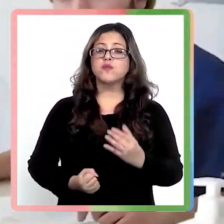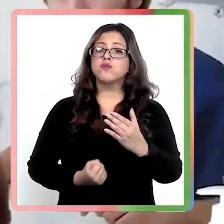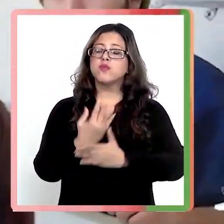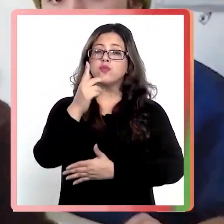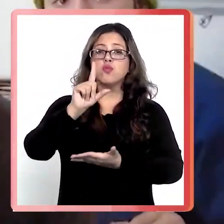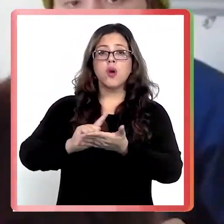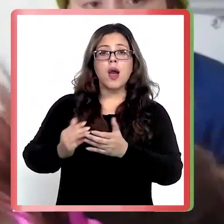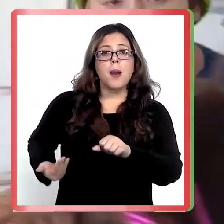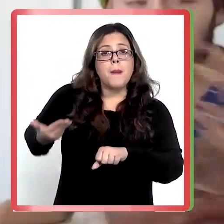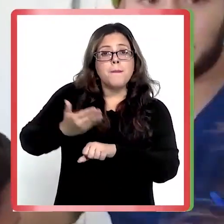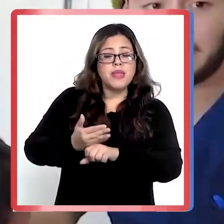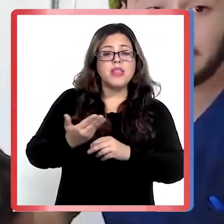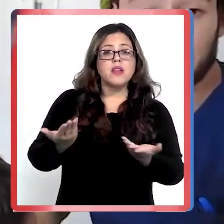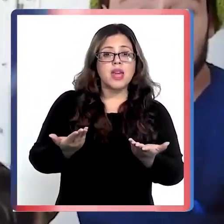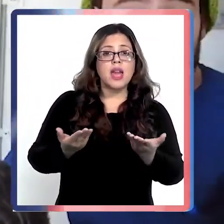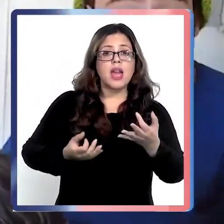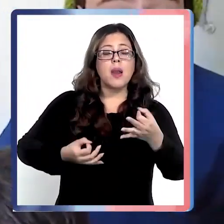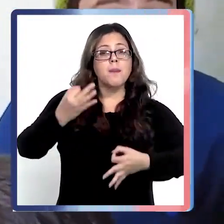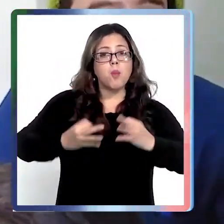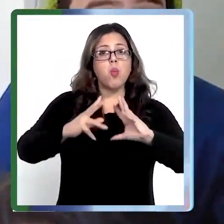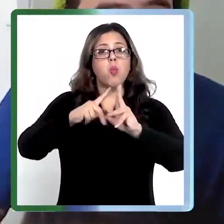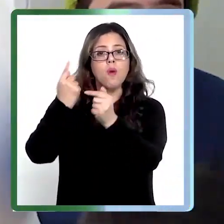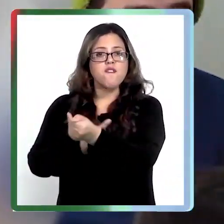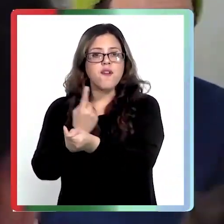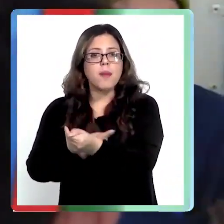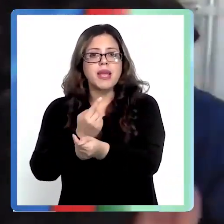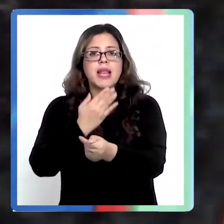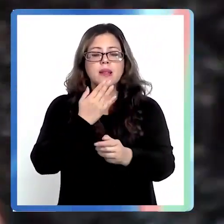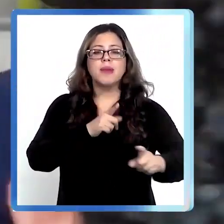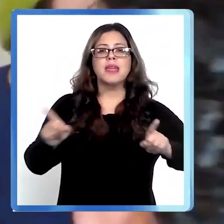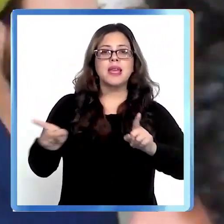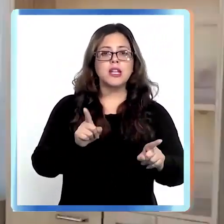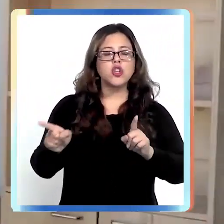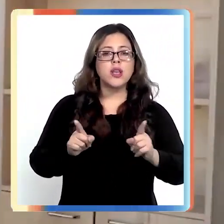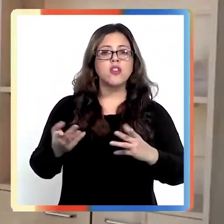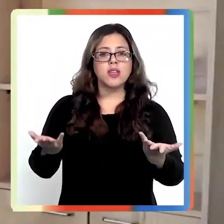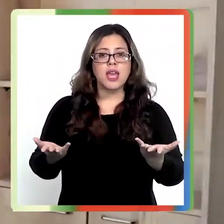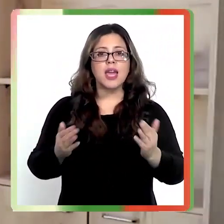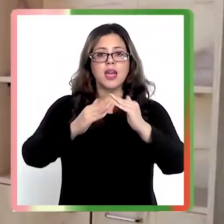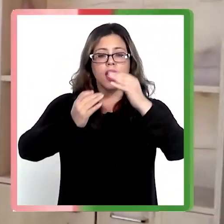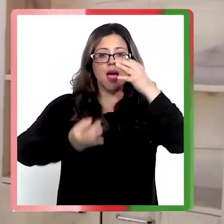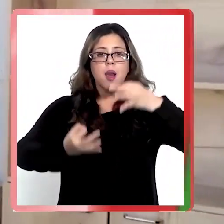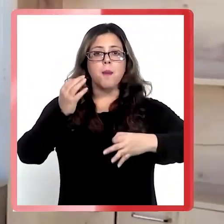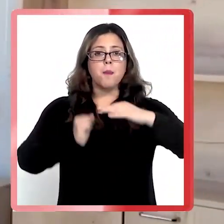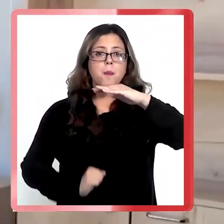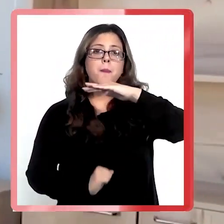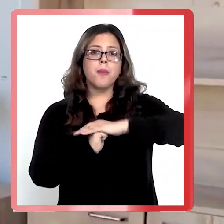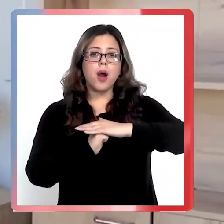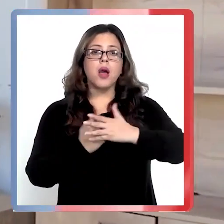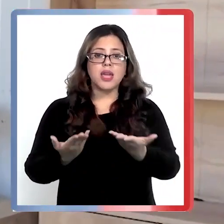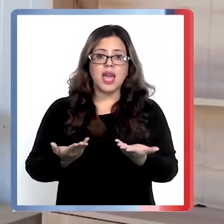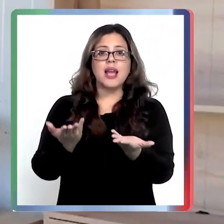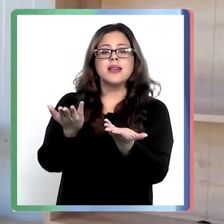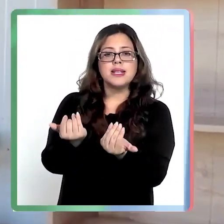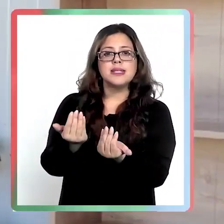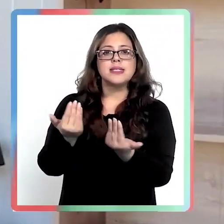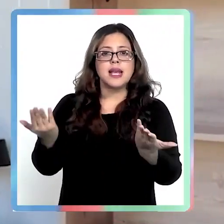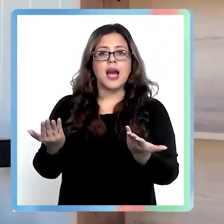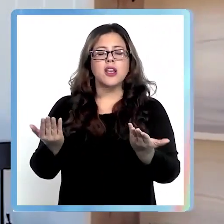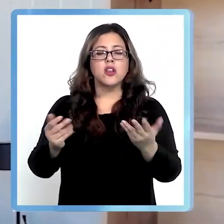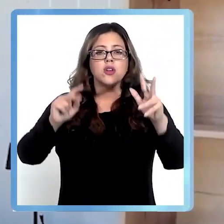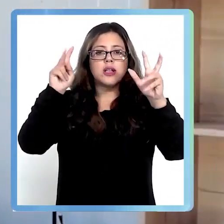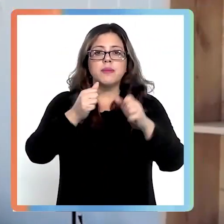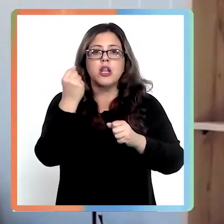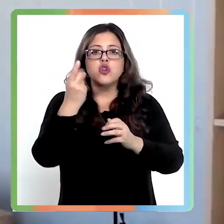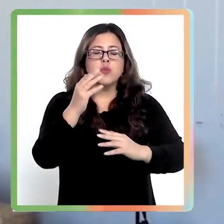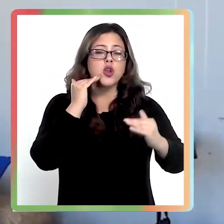nuevo espacio solicitado por los propios jueces de familia y gestionada por la Corte Suprema se planteaba como una necesidad